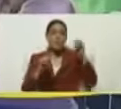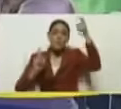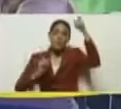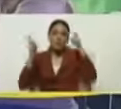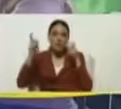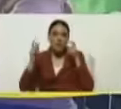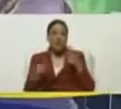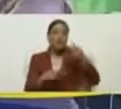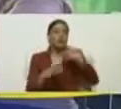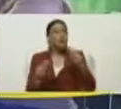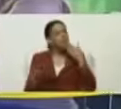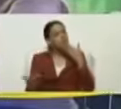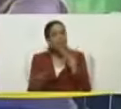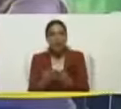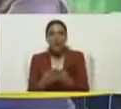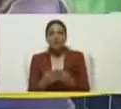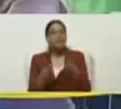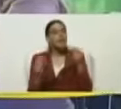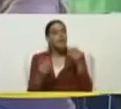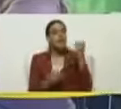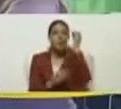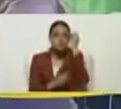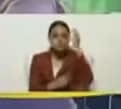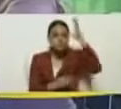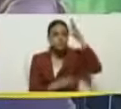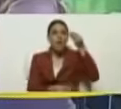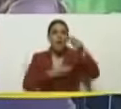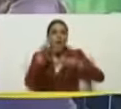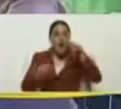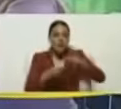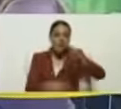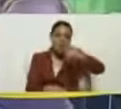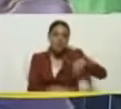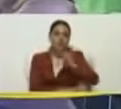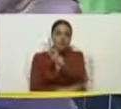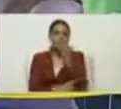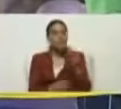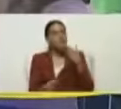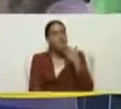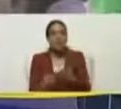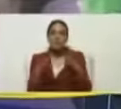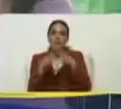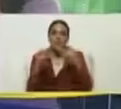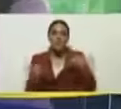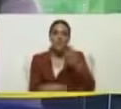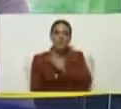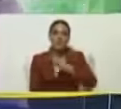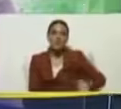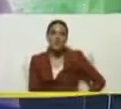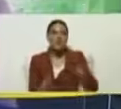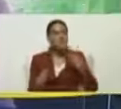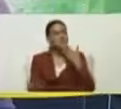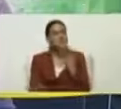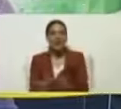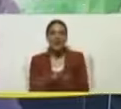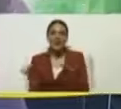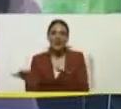quien le agradecemos por toda esa conciencia que generó en el pueblo venezolano. Gracias por todo, presidente. Muchísimas